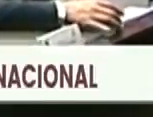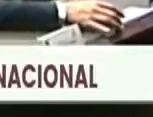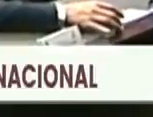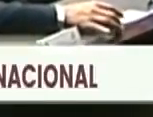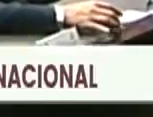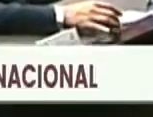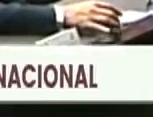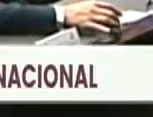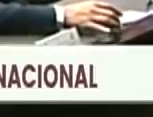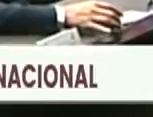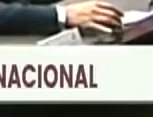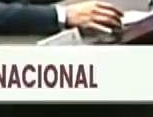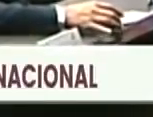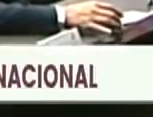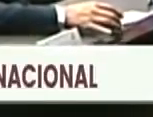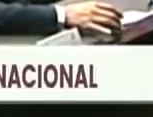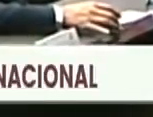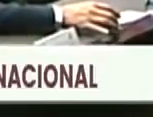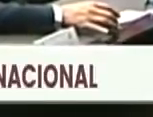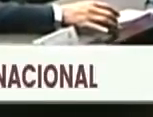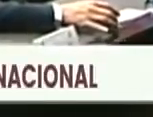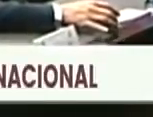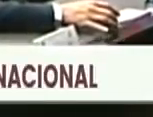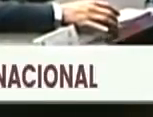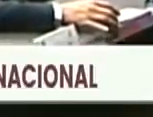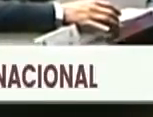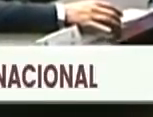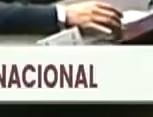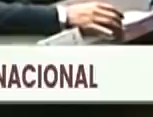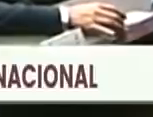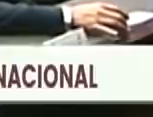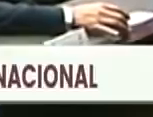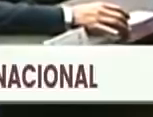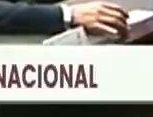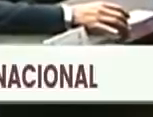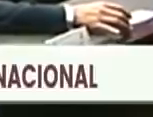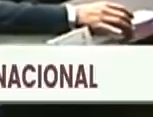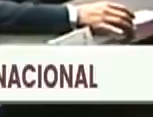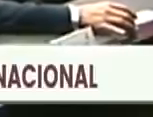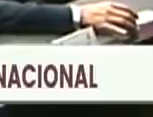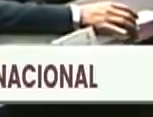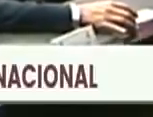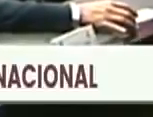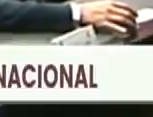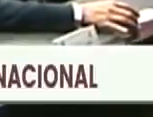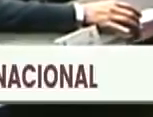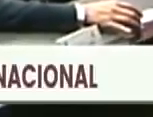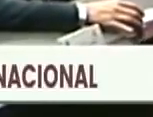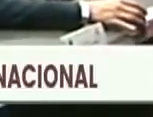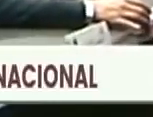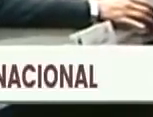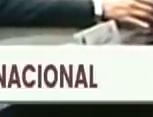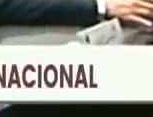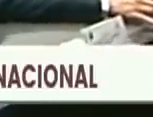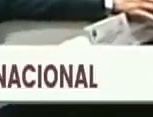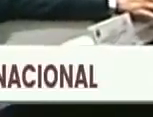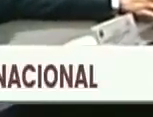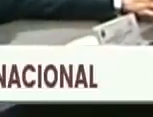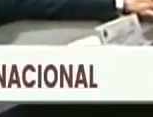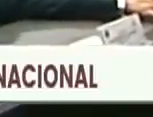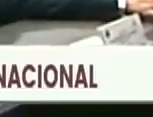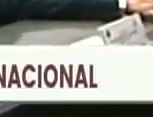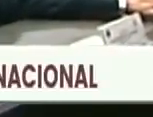del presupuesto de la Nación, que el día de hoy, en cumplimiento de la Constitución de la República Bolivariana de